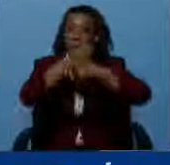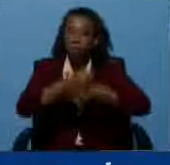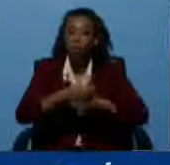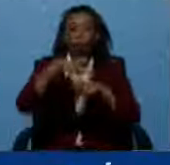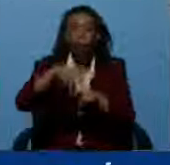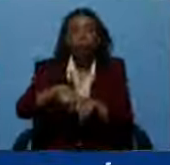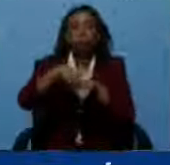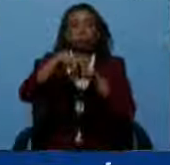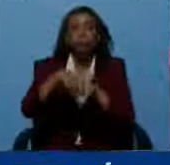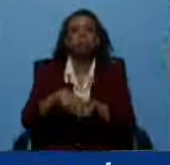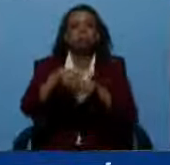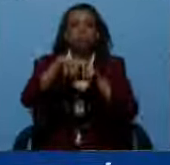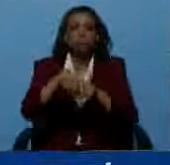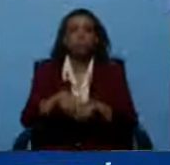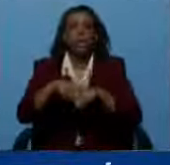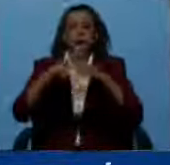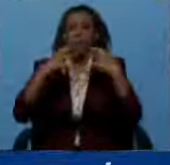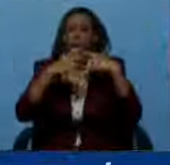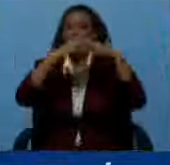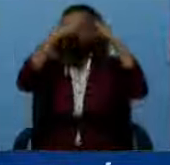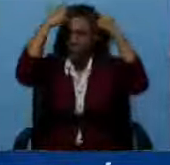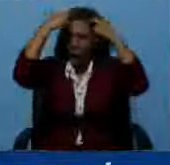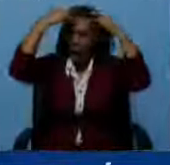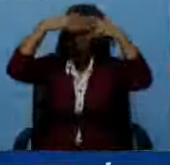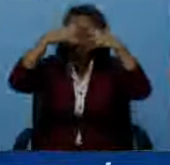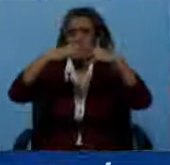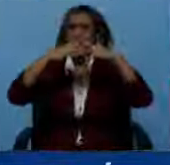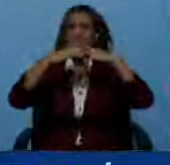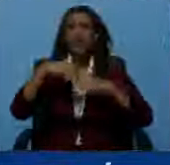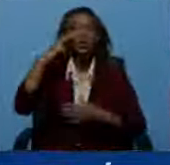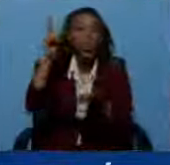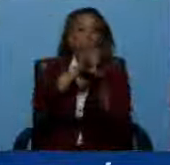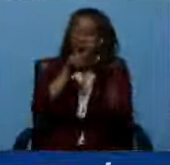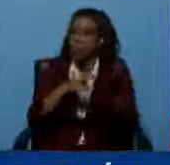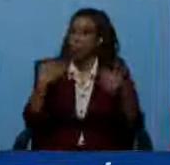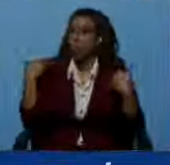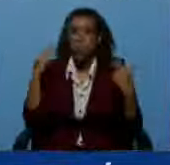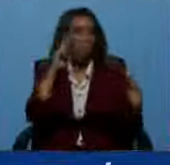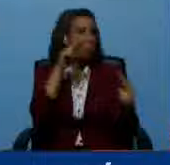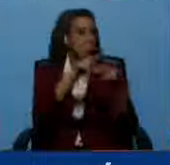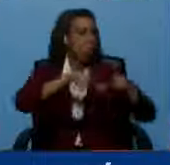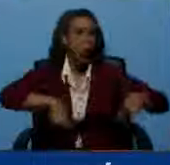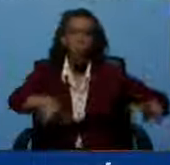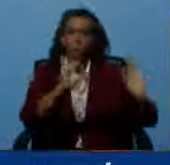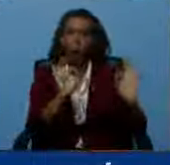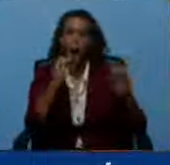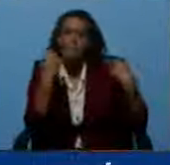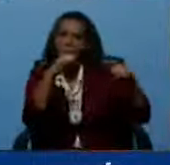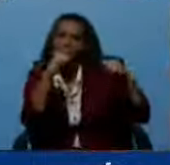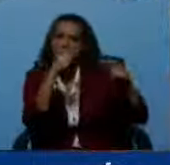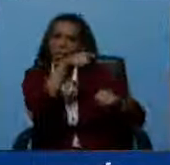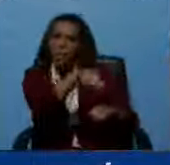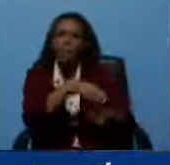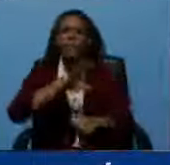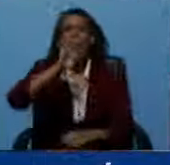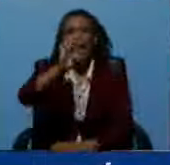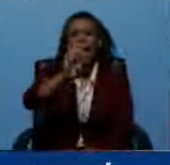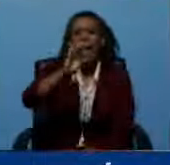De verdad, yo he leído mucho. Nunca he estado en un lugar que se practique la